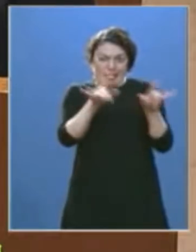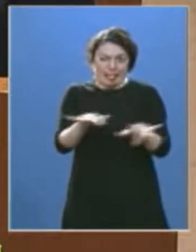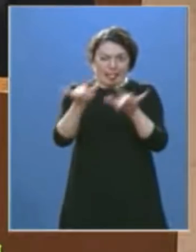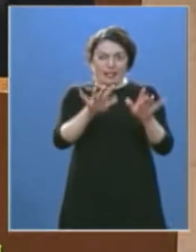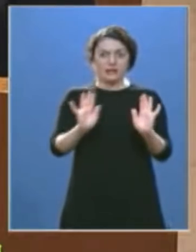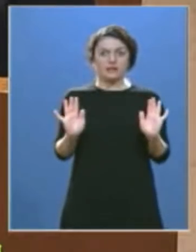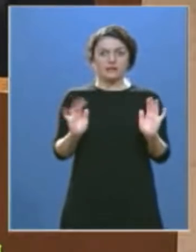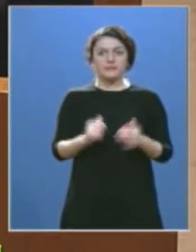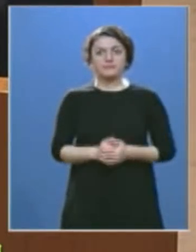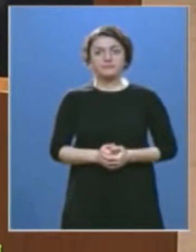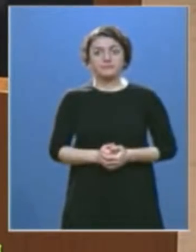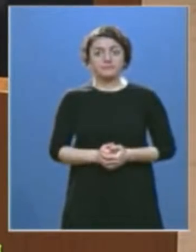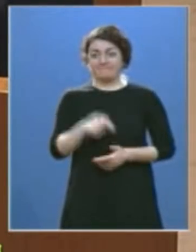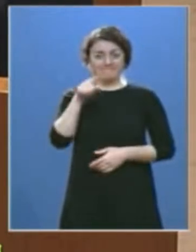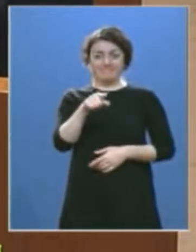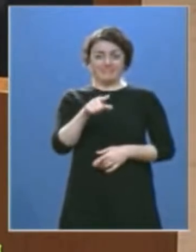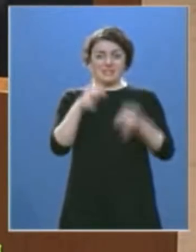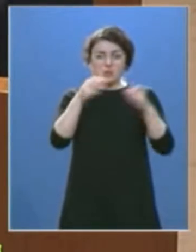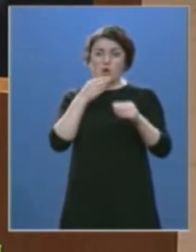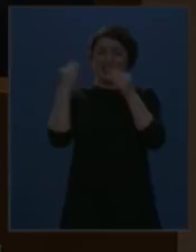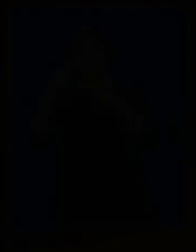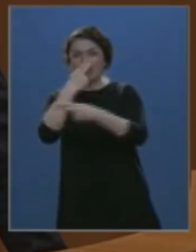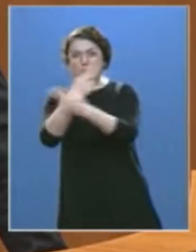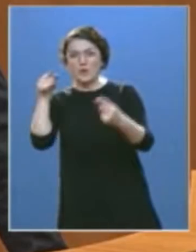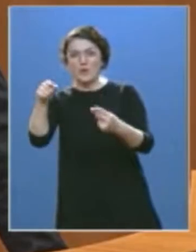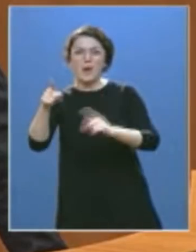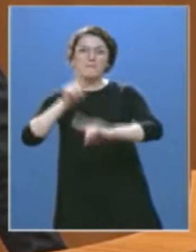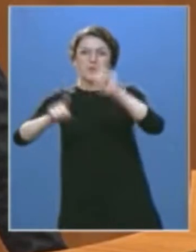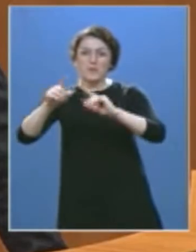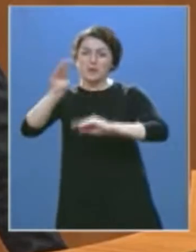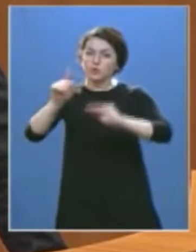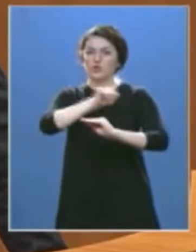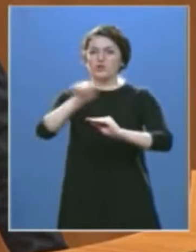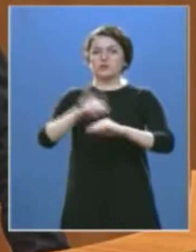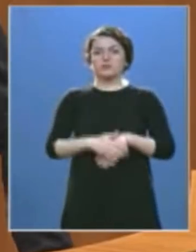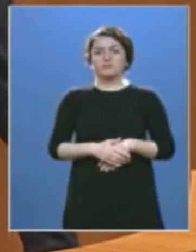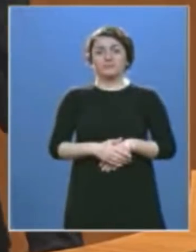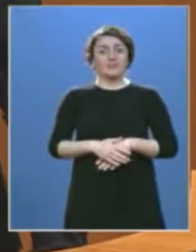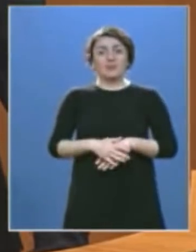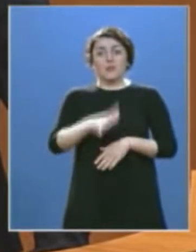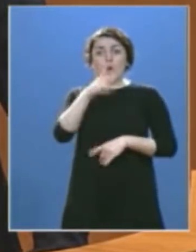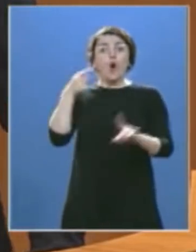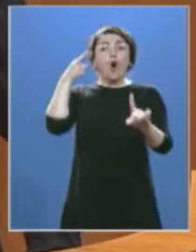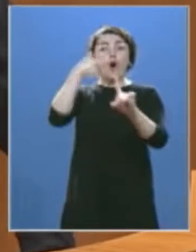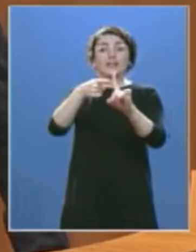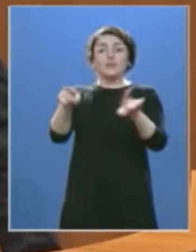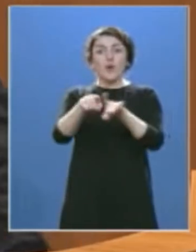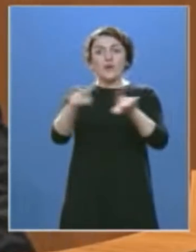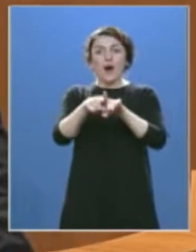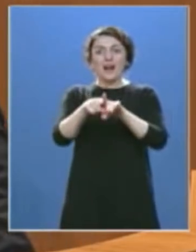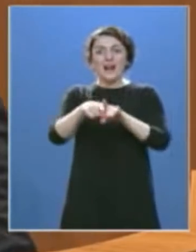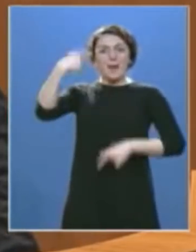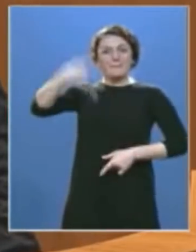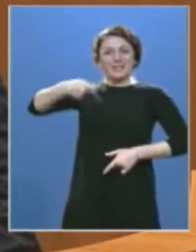pasará usted a los anales perderá infamia. Con tal de mantener su sillón con el único objetivo de conservar la poltrona